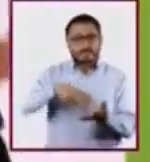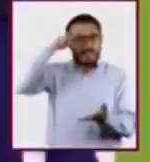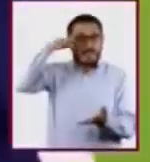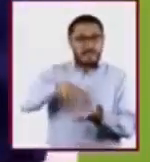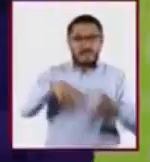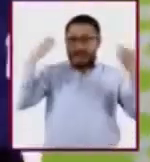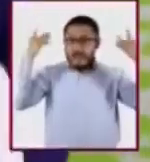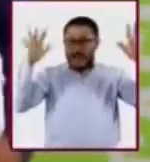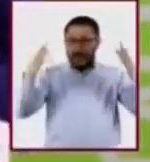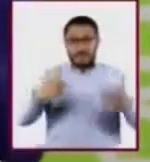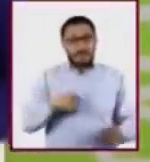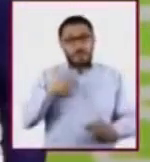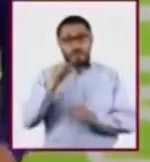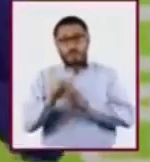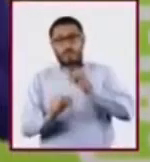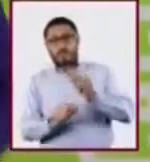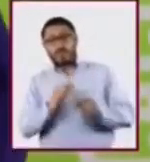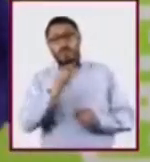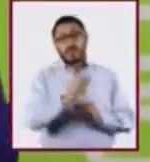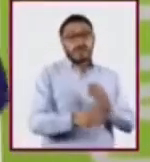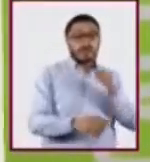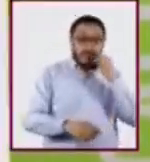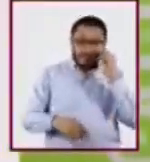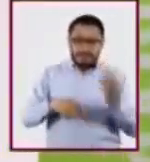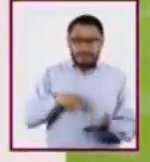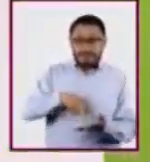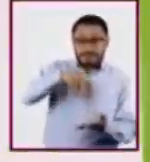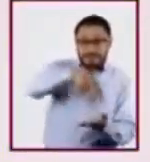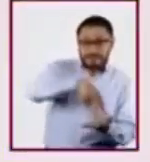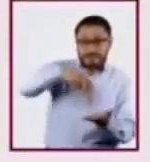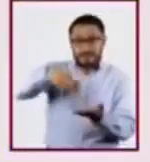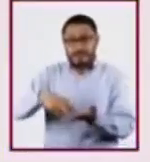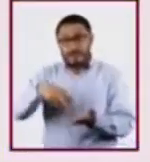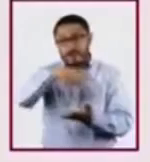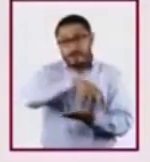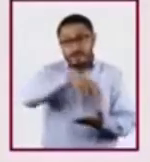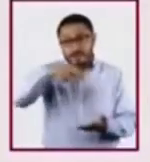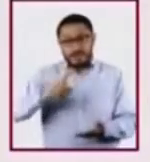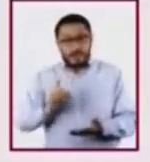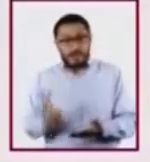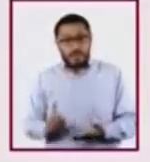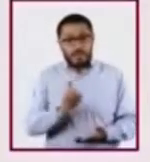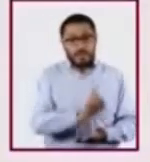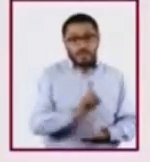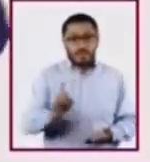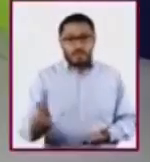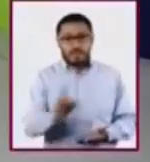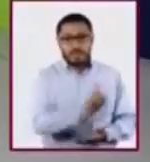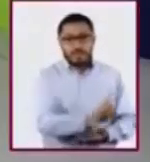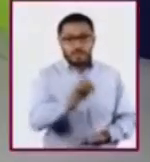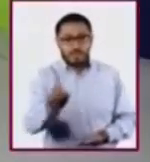Voy avanzando poco a poco a lo largo de la cuerda. Muy bien, cambio.